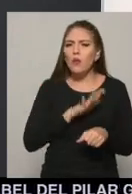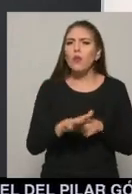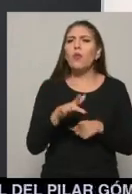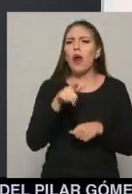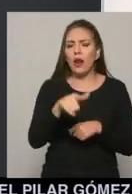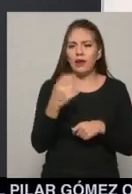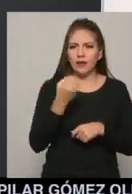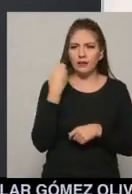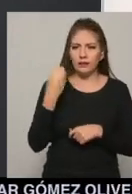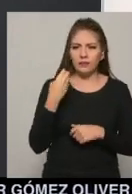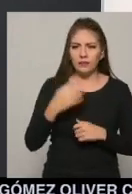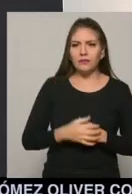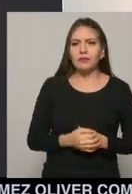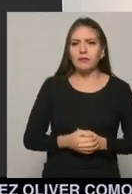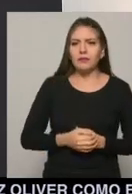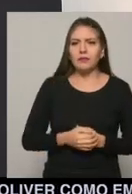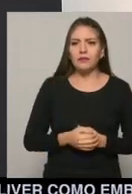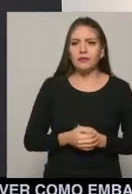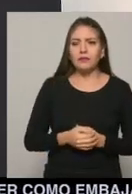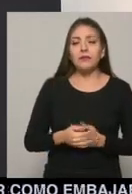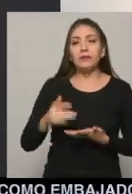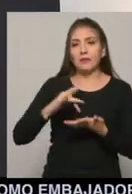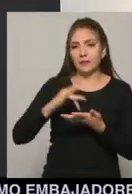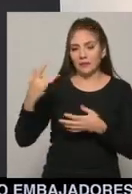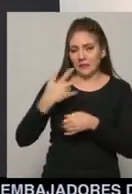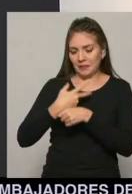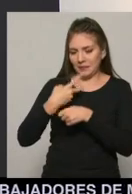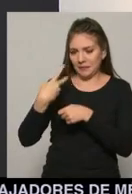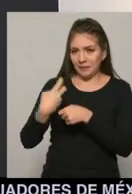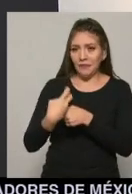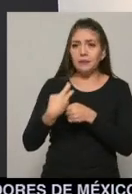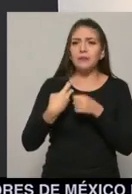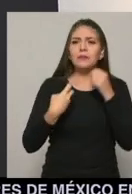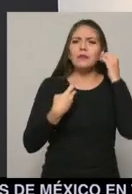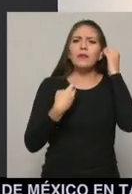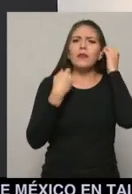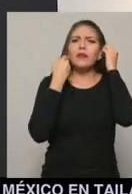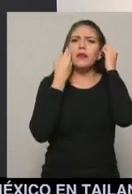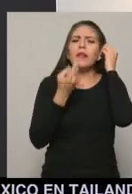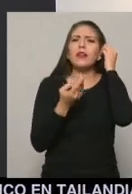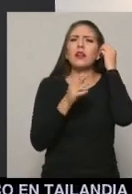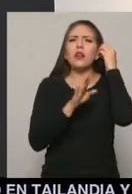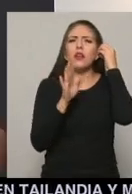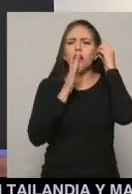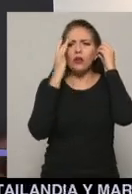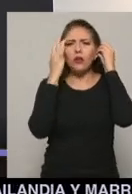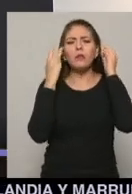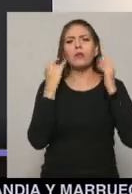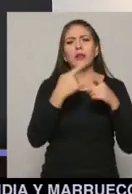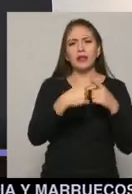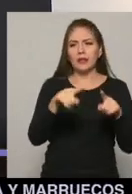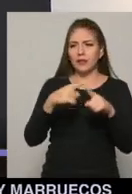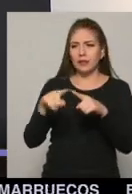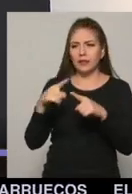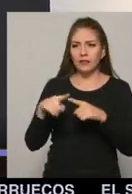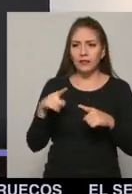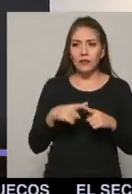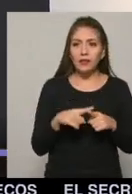evento? Pues muchísimas gracias por invitarnos. Intentamos que fuera algo variado, que diera en cierto